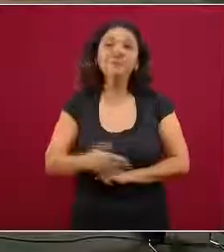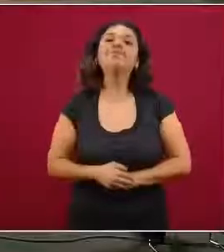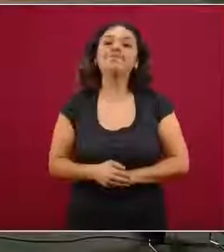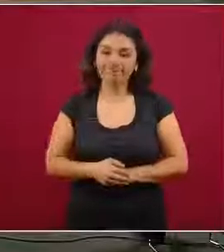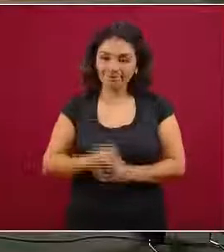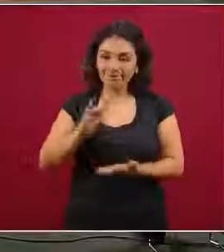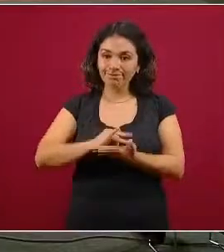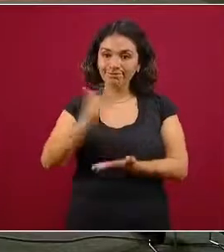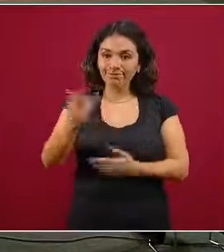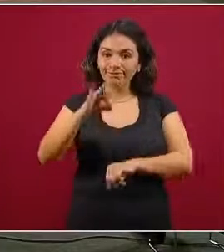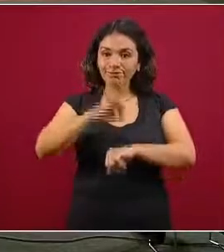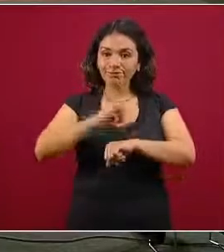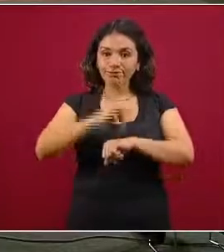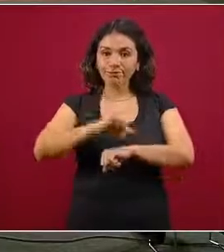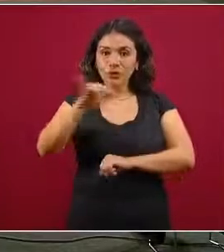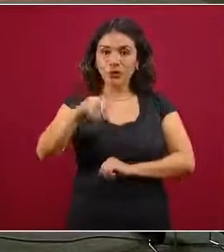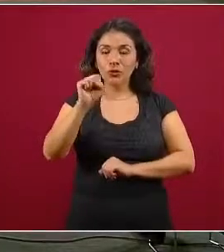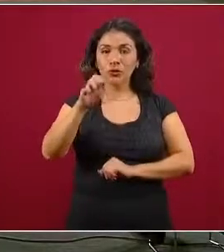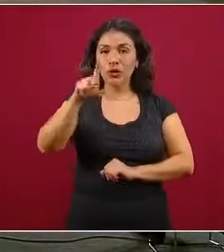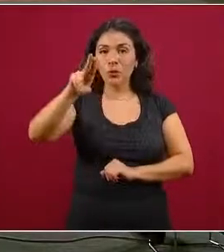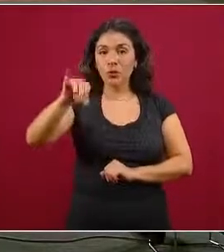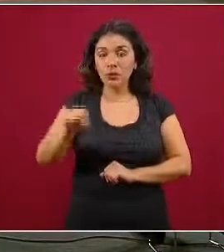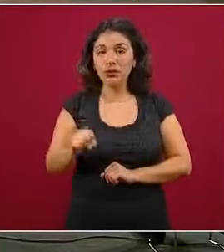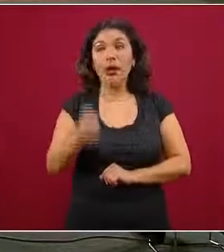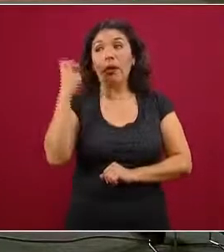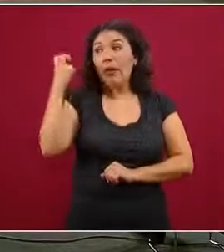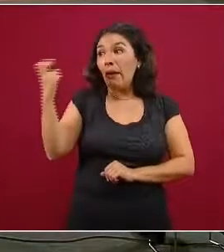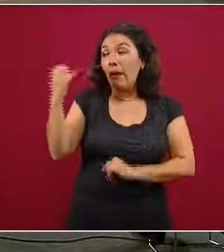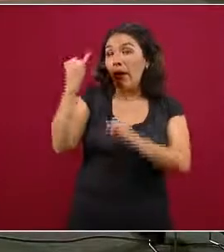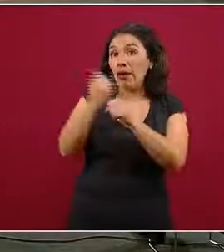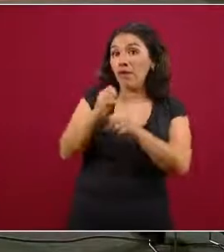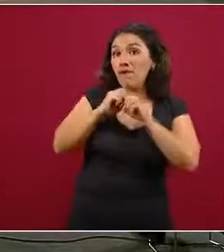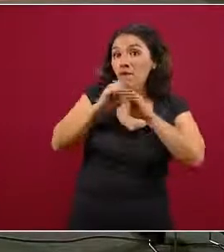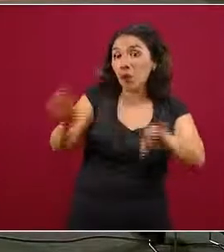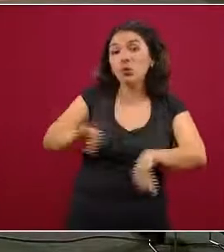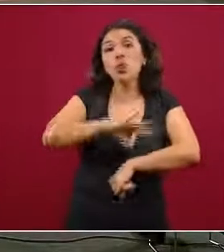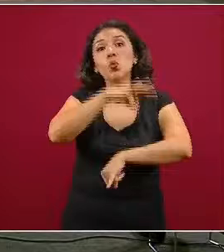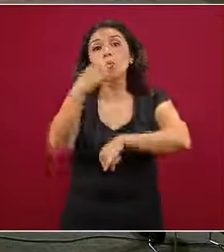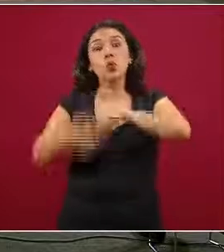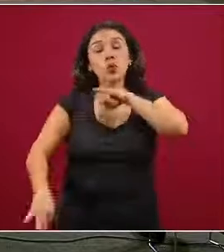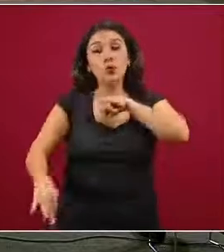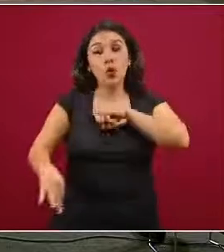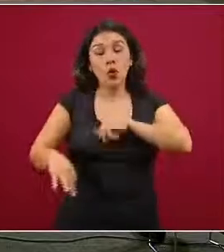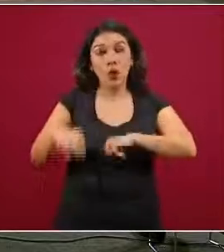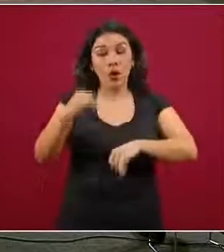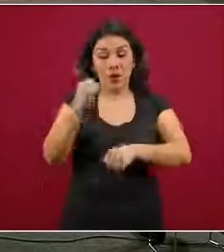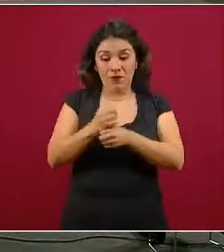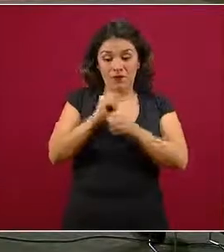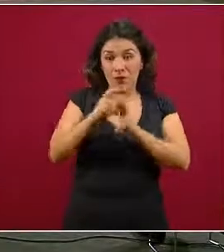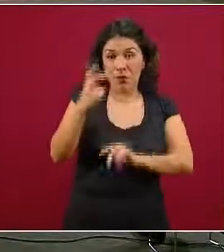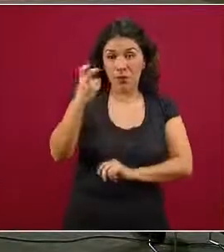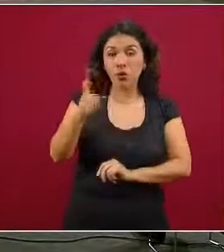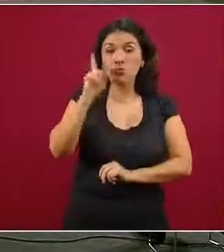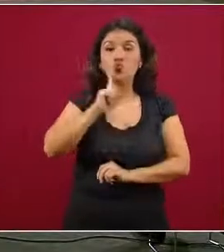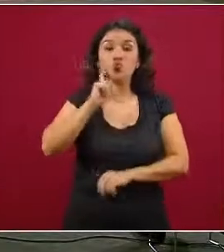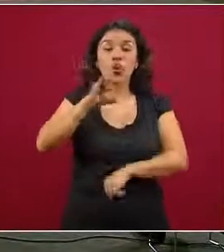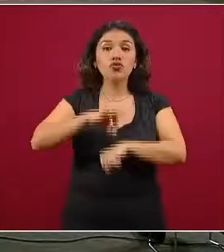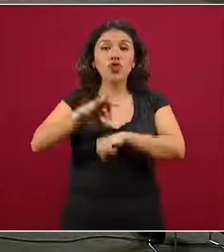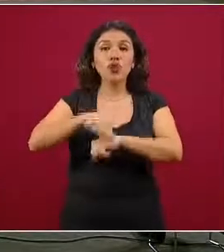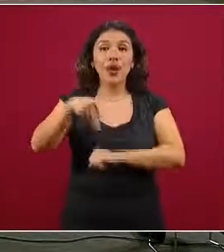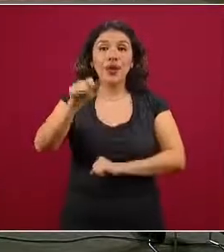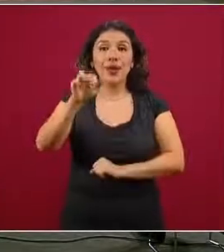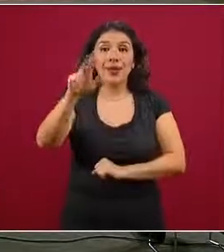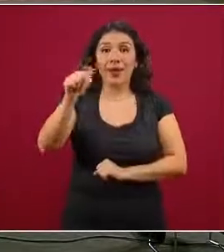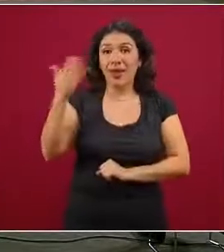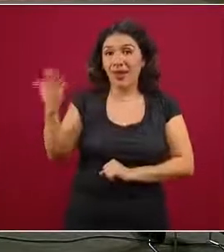doctor José Luis Salomía. Con esta información, al final del informe técnico, la doctora Carla